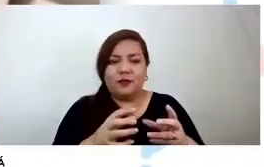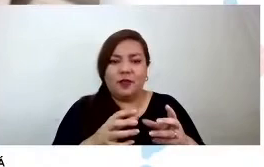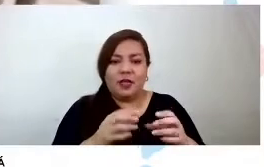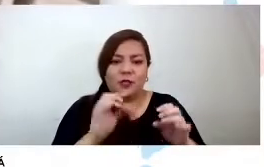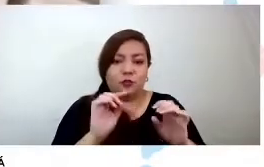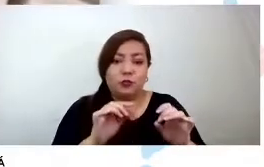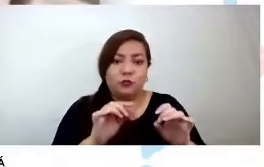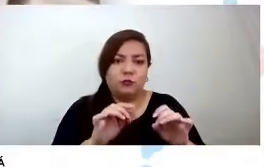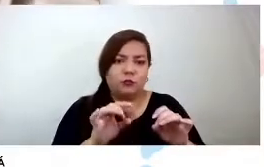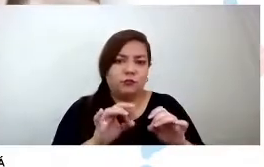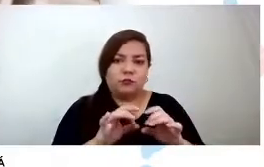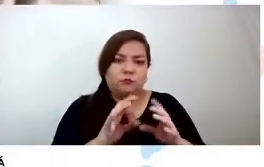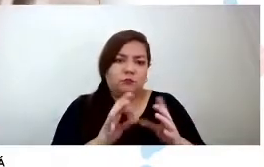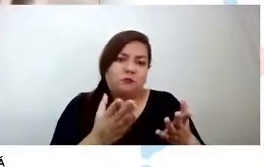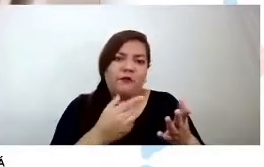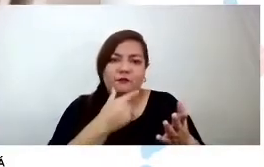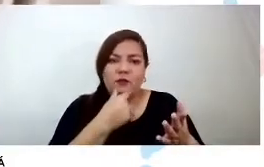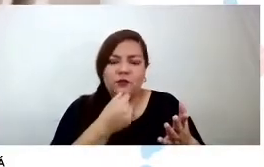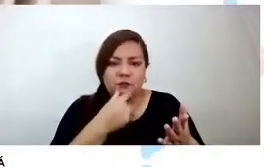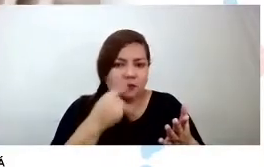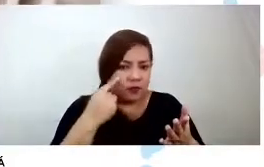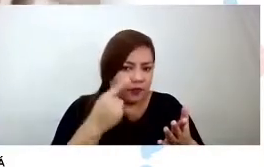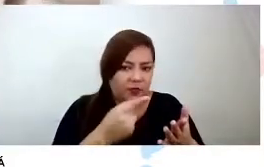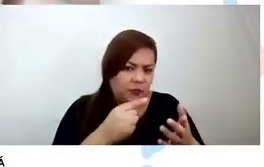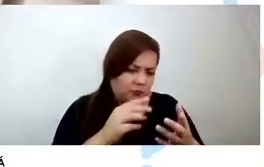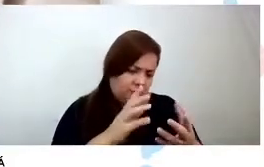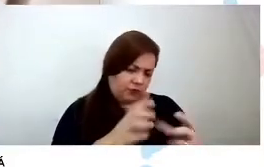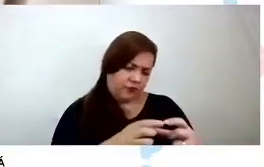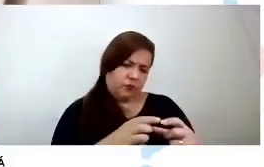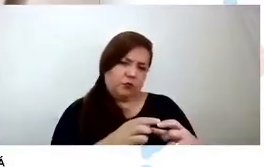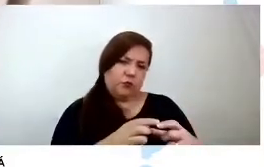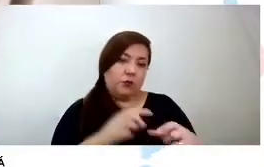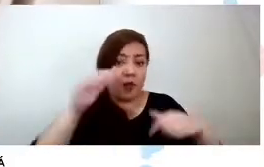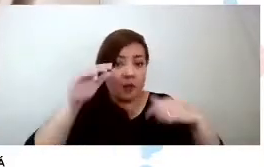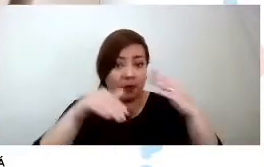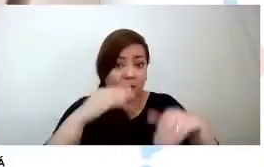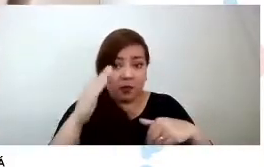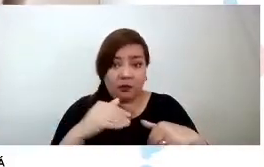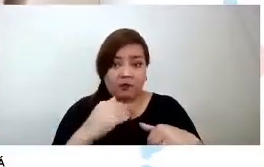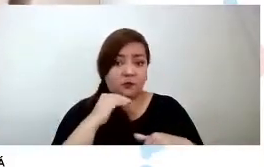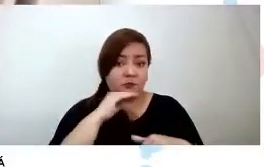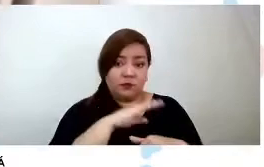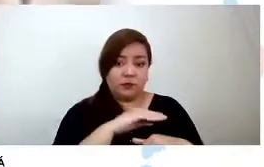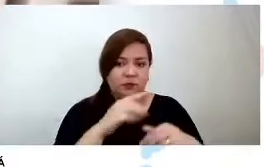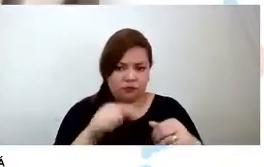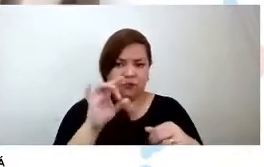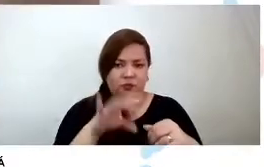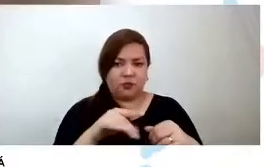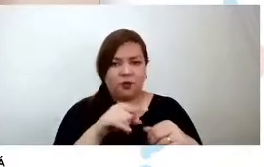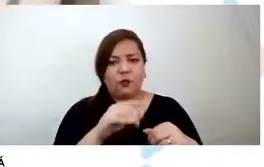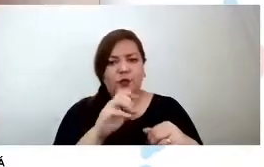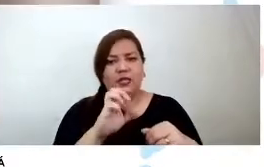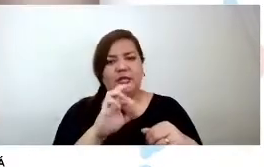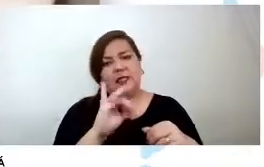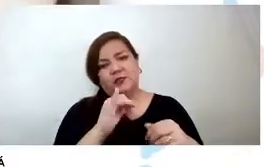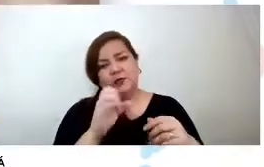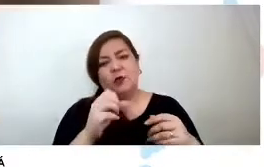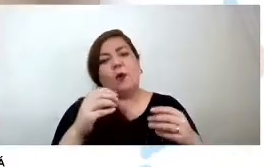súper diagnósticos. O sea, si yo veo esto en una playa, sé inmediatamente que es un erizo. Obviamente perdió